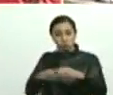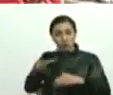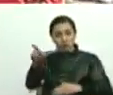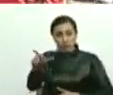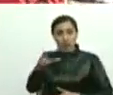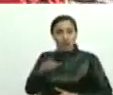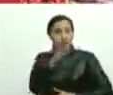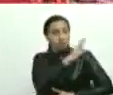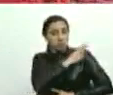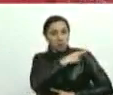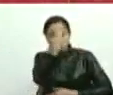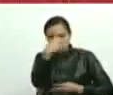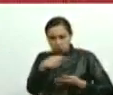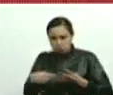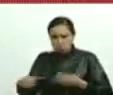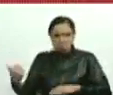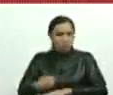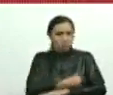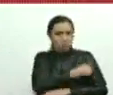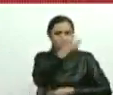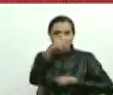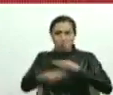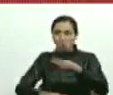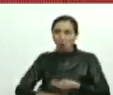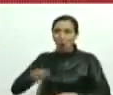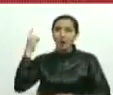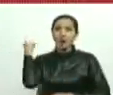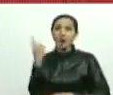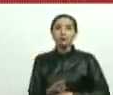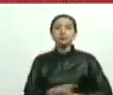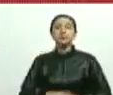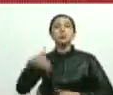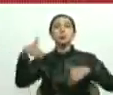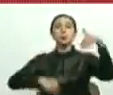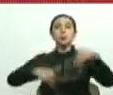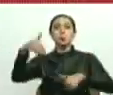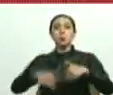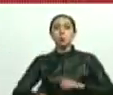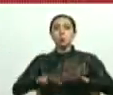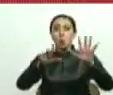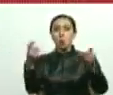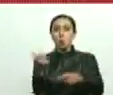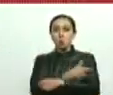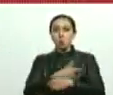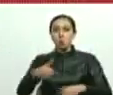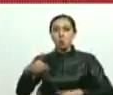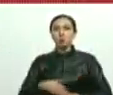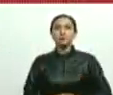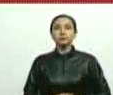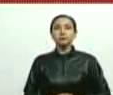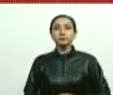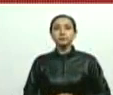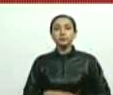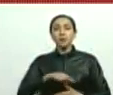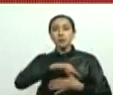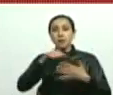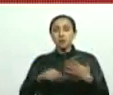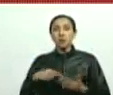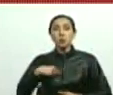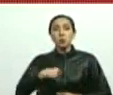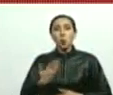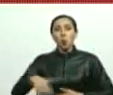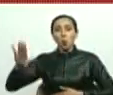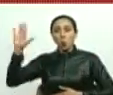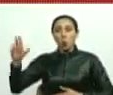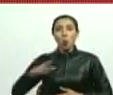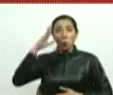demás miembros de la Comisión Electoral Interna en relación a las elecciones primarias del 8 de agosto. Quinto, juro, en el nombre